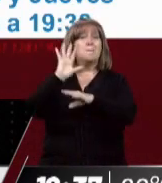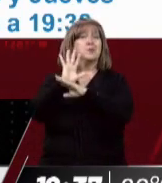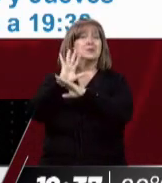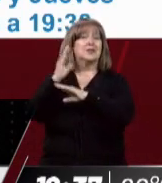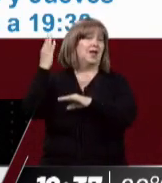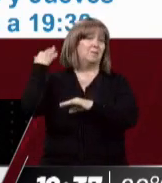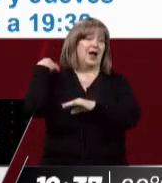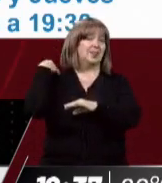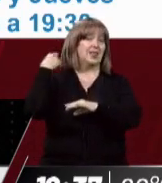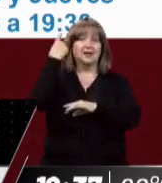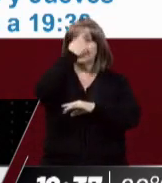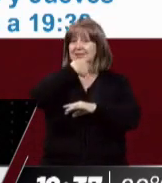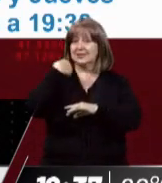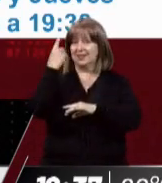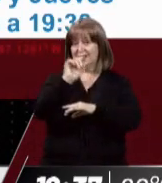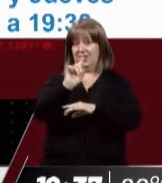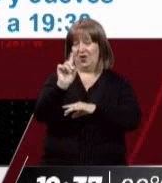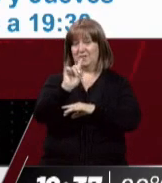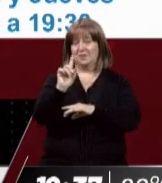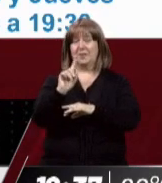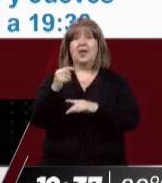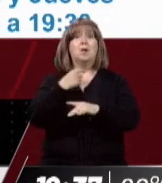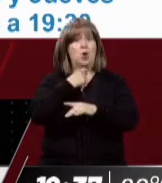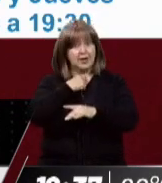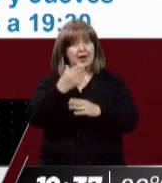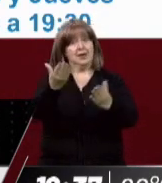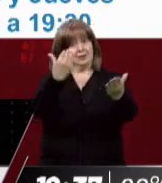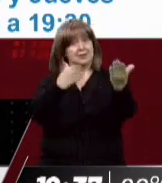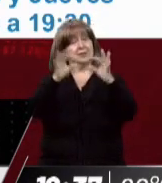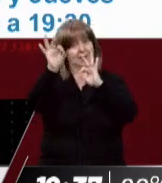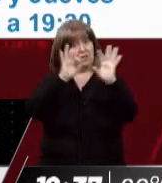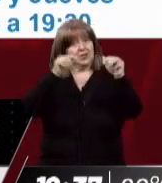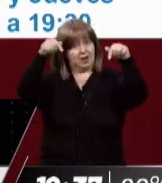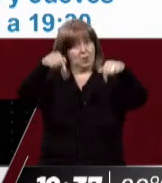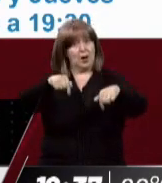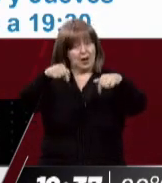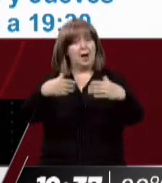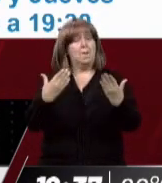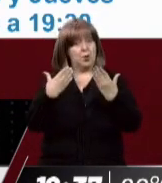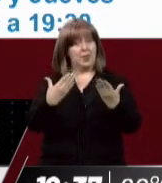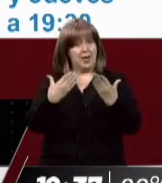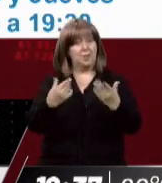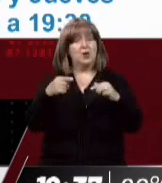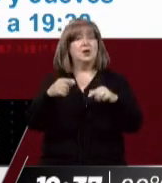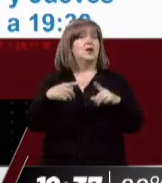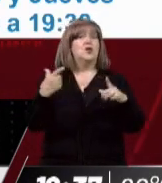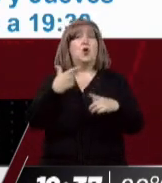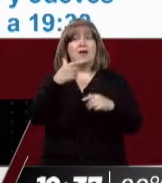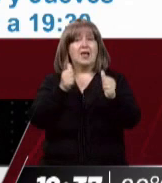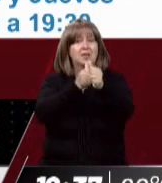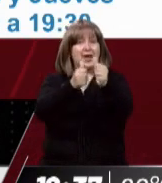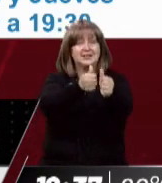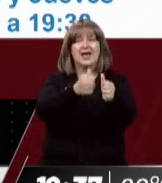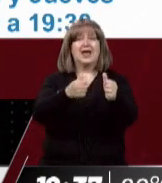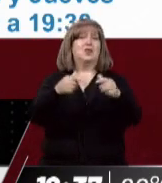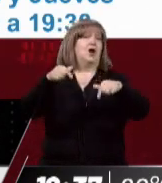tiene un problema con el consumo y que tenga el deseo de asistir a Narcóticos Anónimos, tenga la seguridad de que no va a ser perseguido. Esto